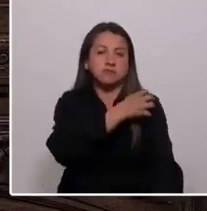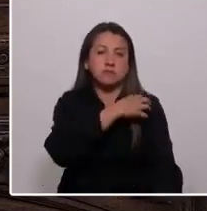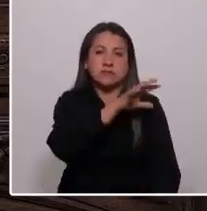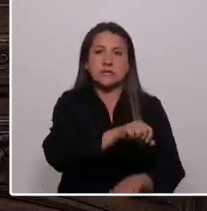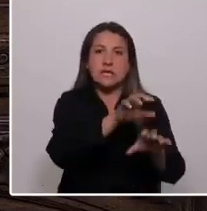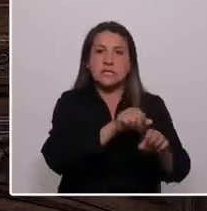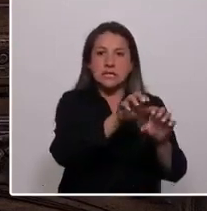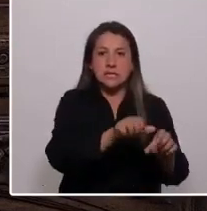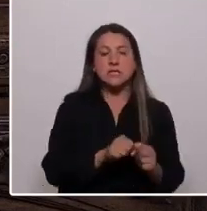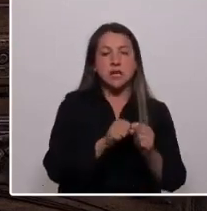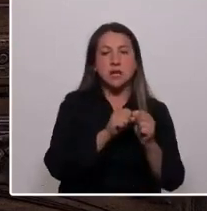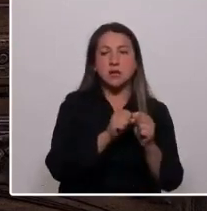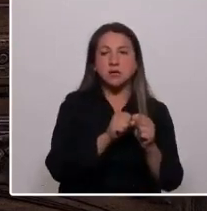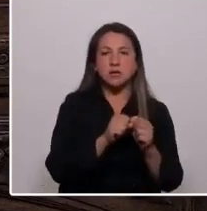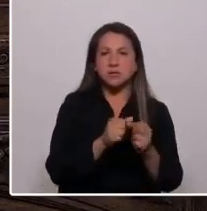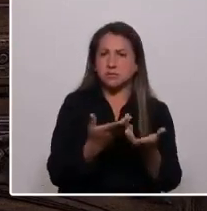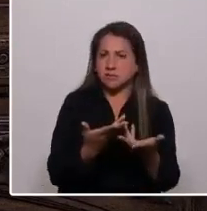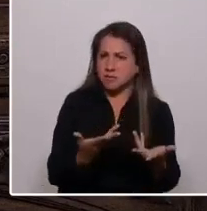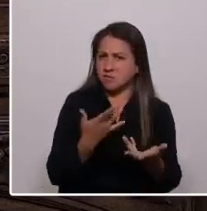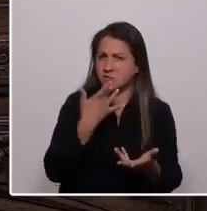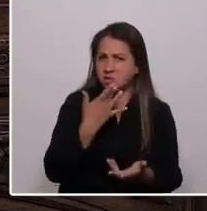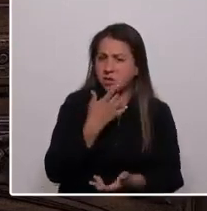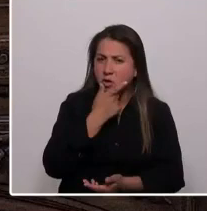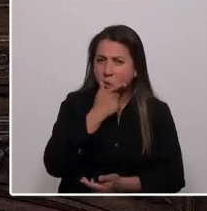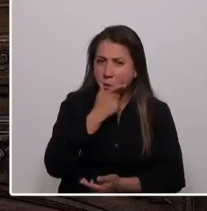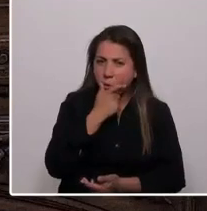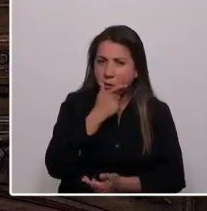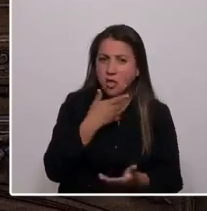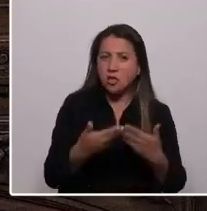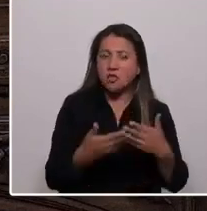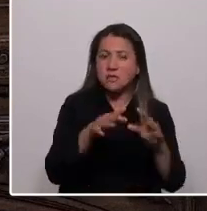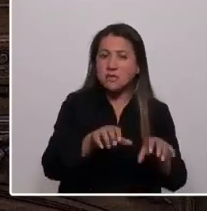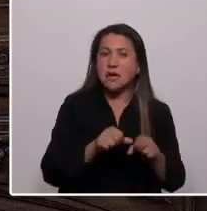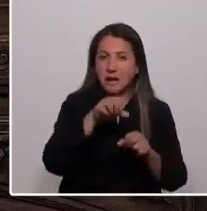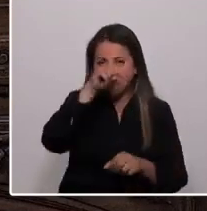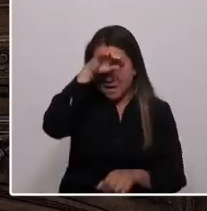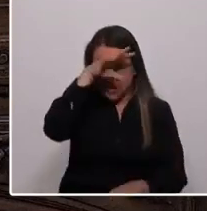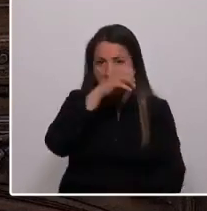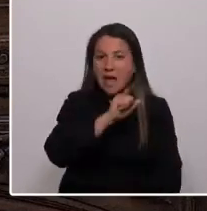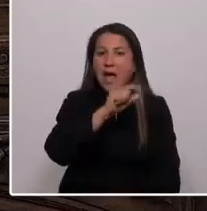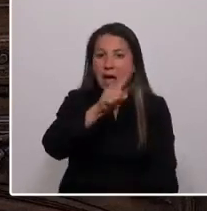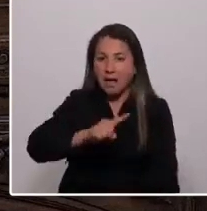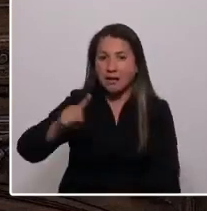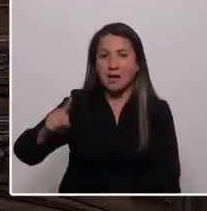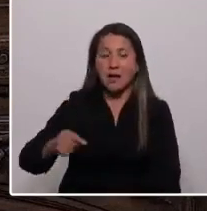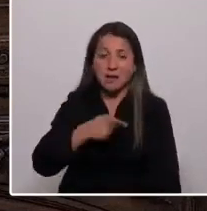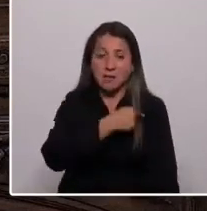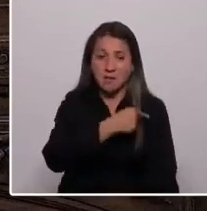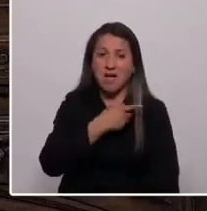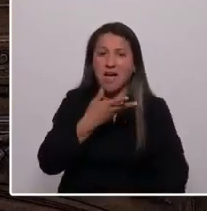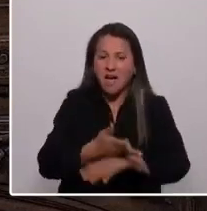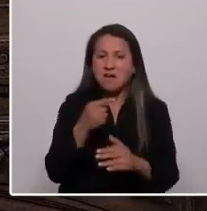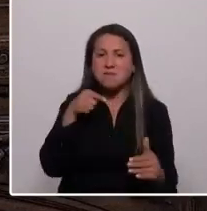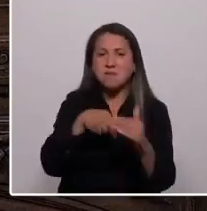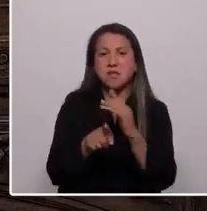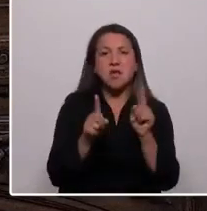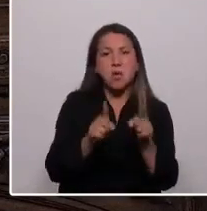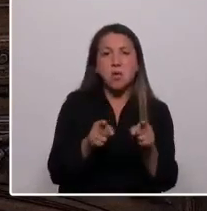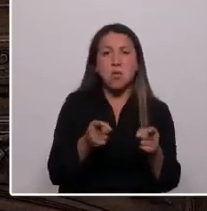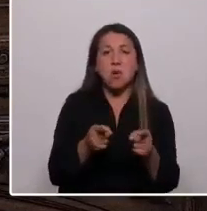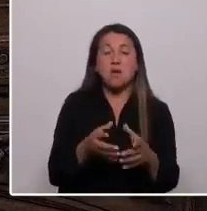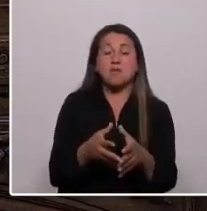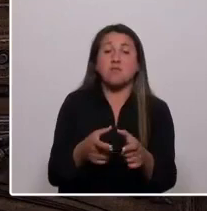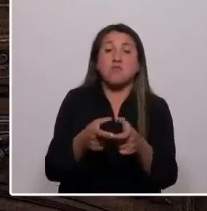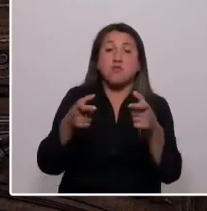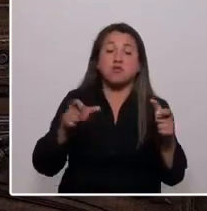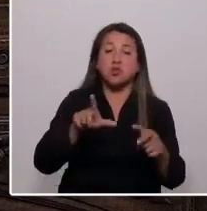o nada se cuestione la extracción de minerales en el desierto de atacama la magnitud de las intervenciones es tal que las inmensas piscinas de evaporación de litio